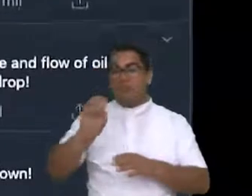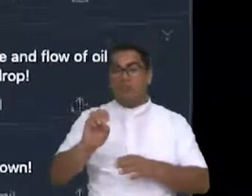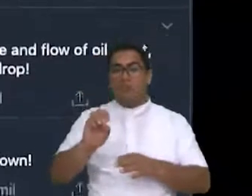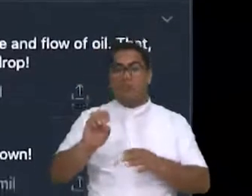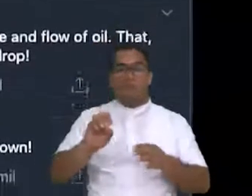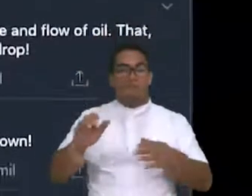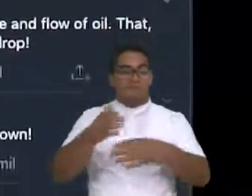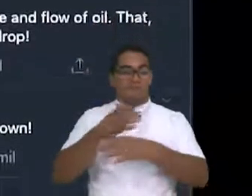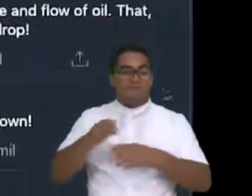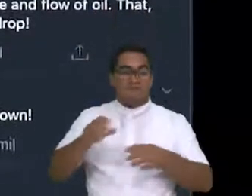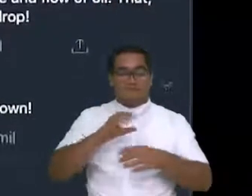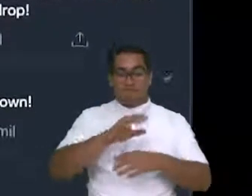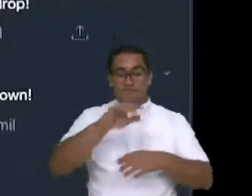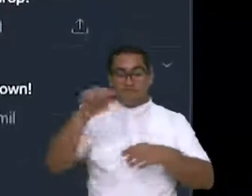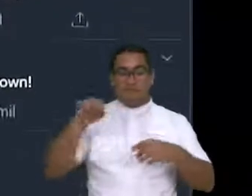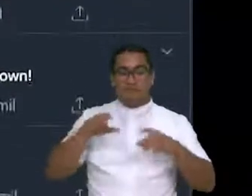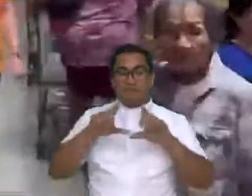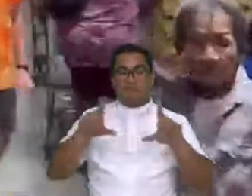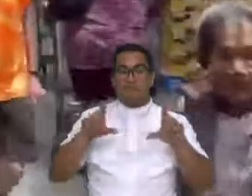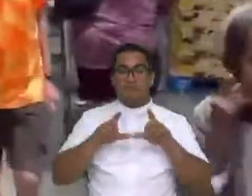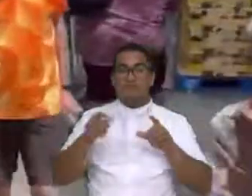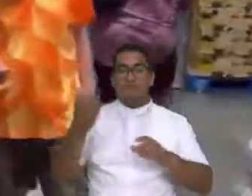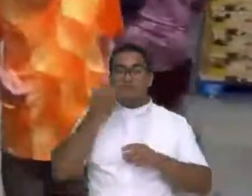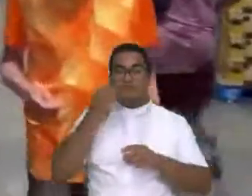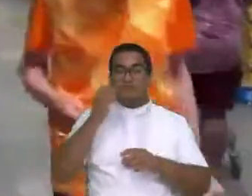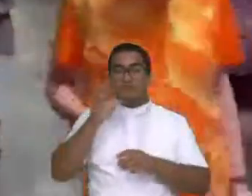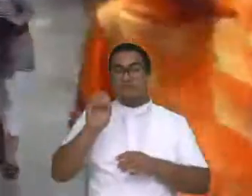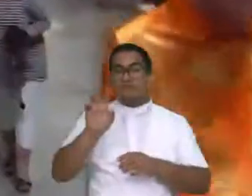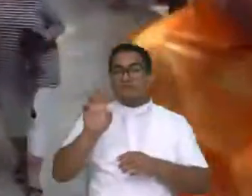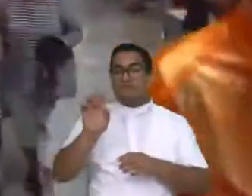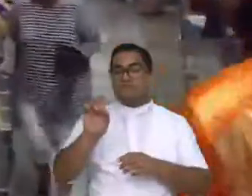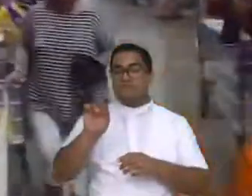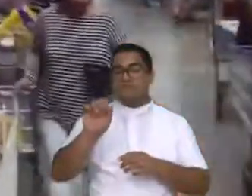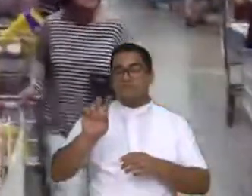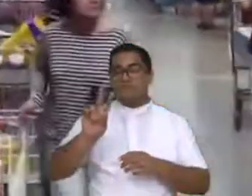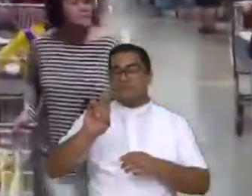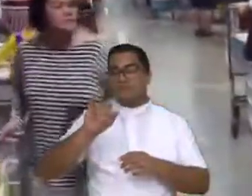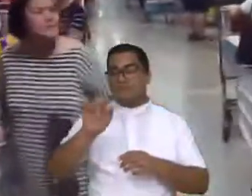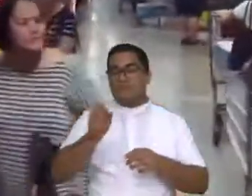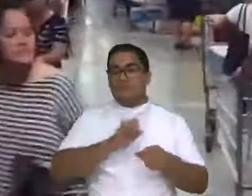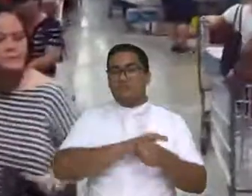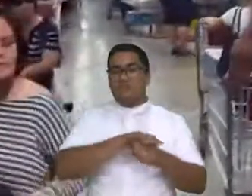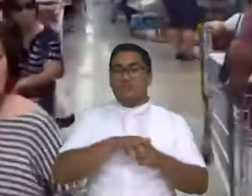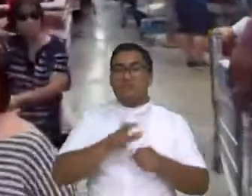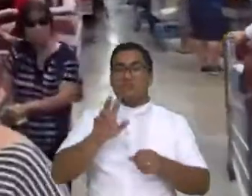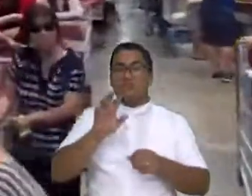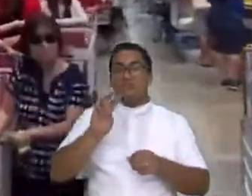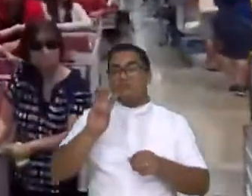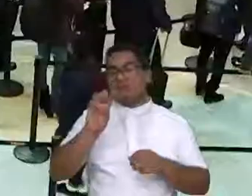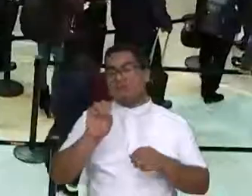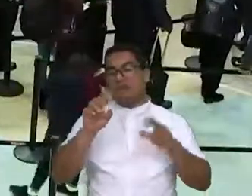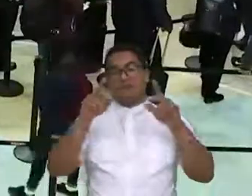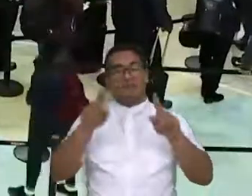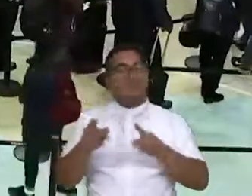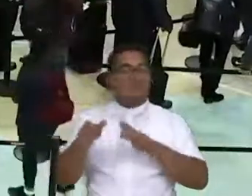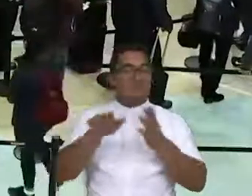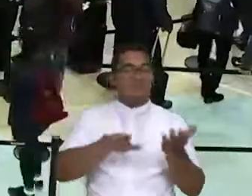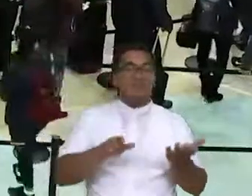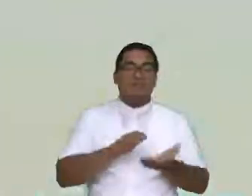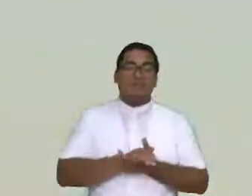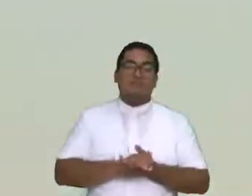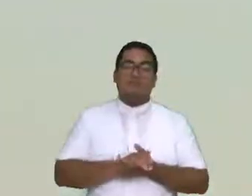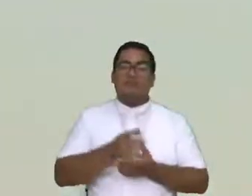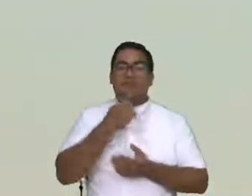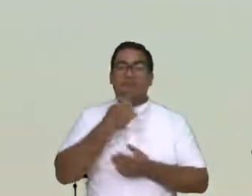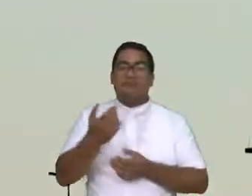del país han reportado casos de virus y más de 20 personas han fallecido a causa del COVID-19. A pesar de la propagación